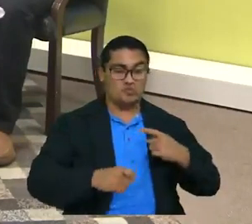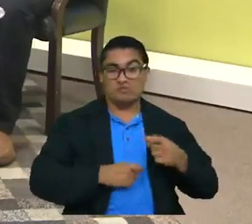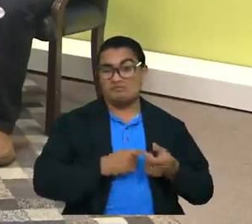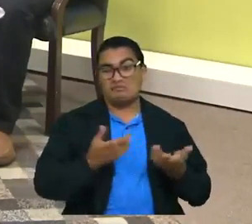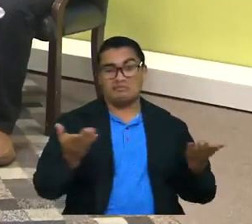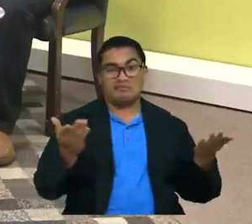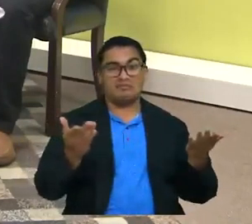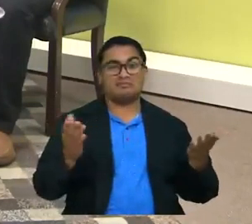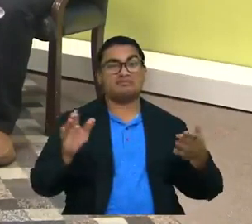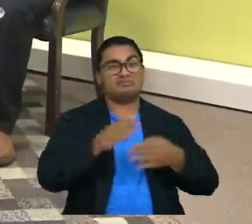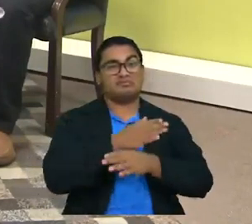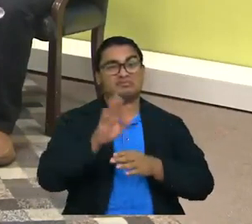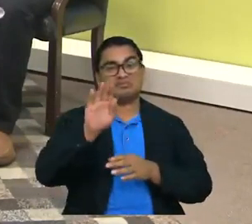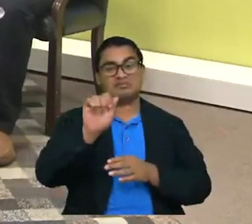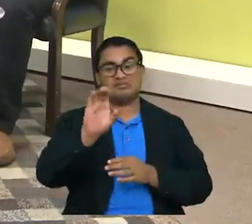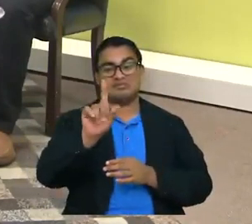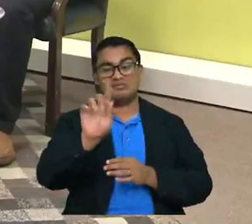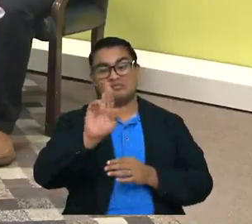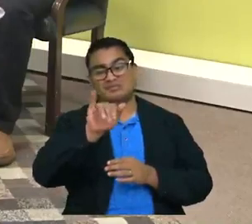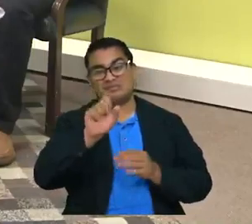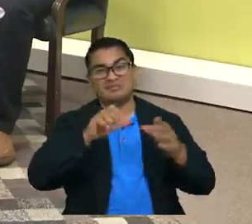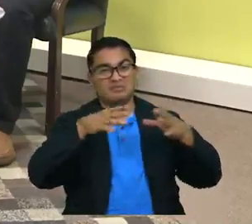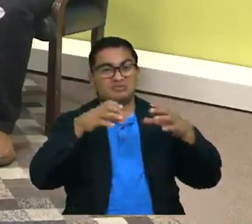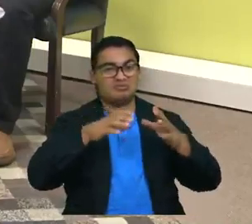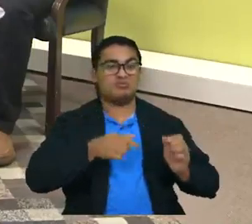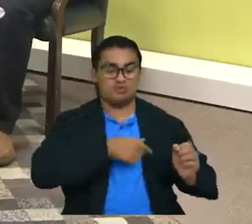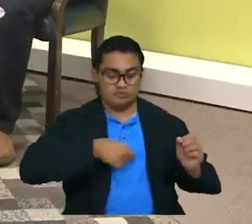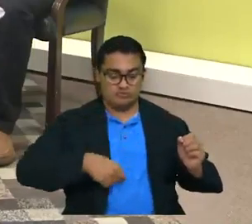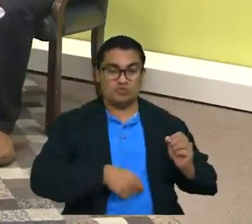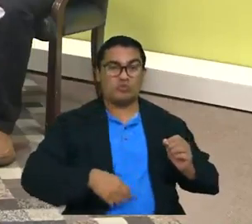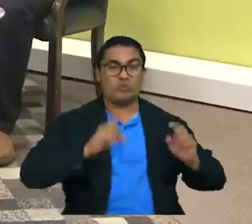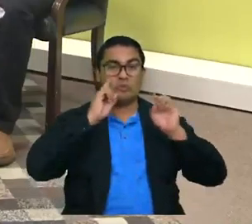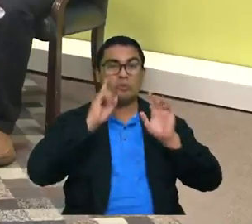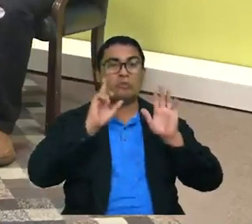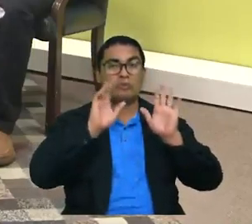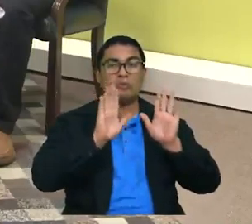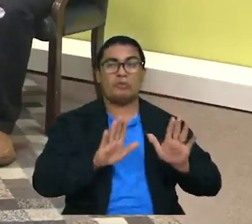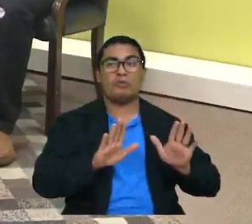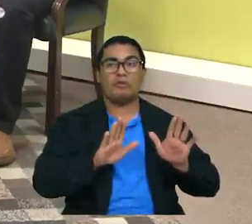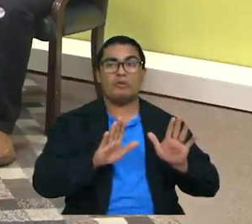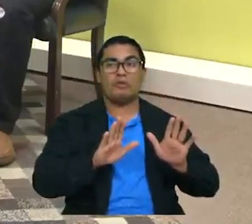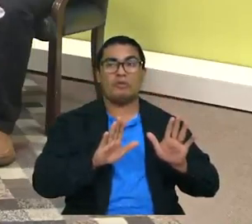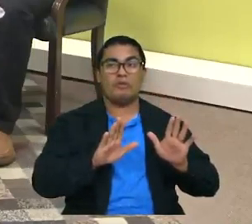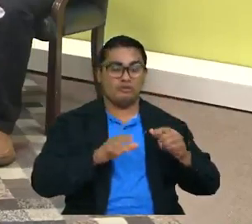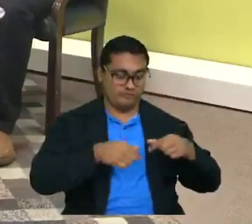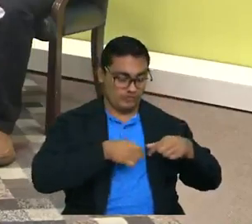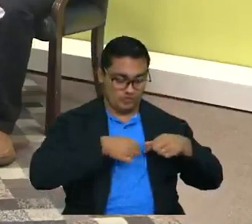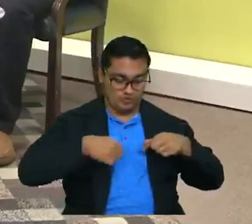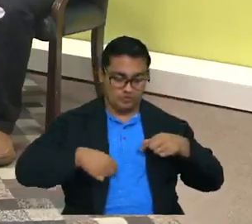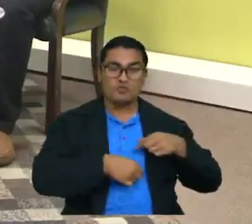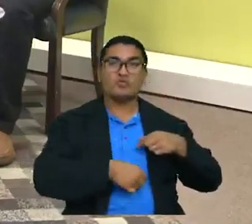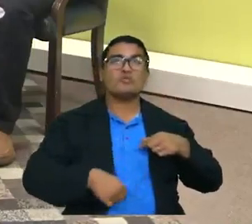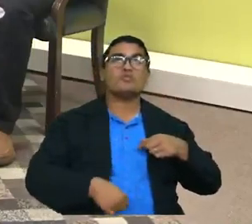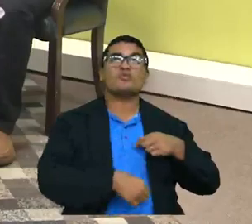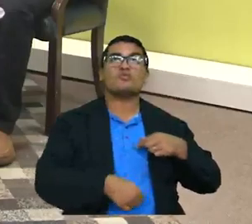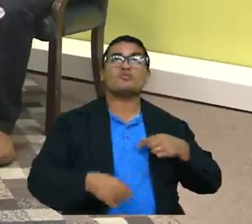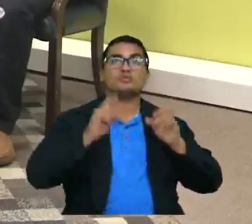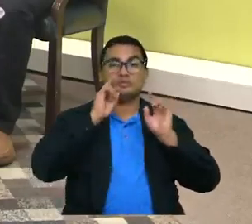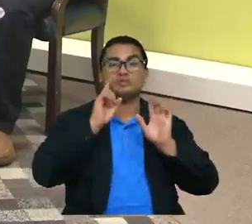parásitos, bacterias también que tenemos a nivel del intestino, ellos protegen la mucosa intestinal. Ok. Sin embargo,